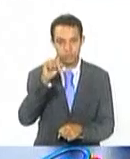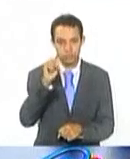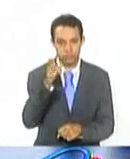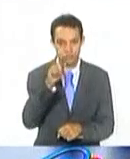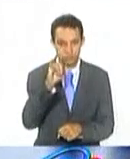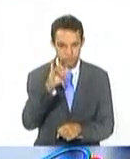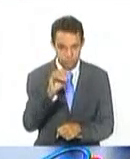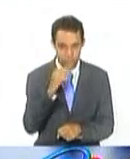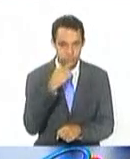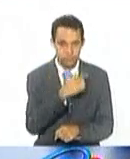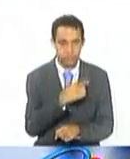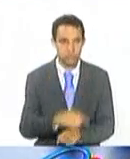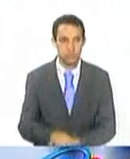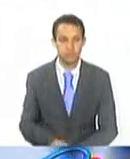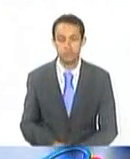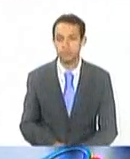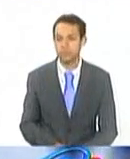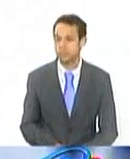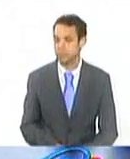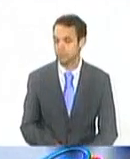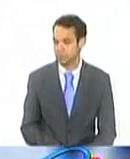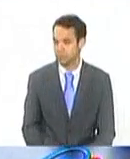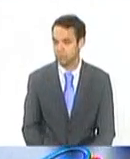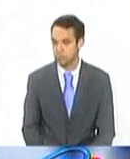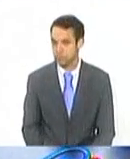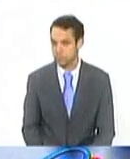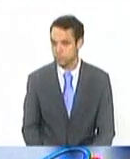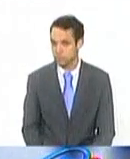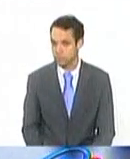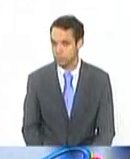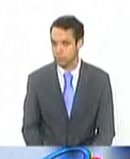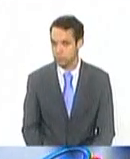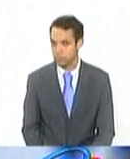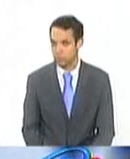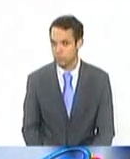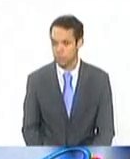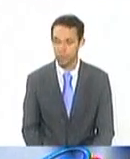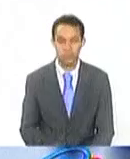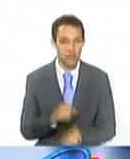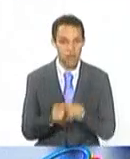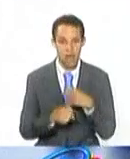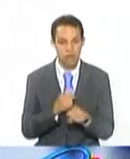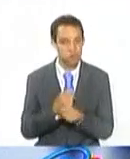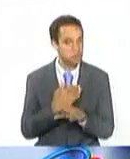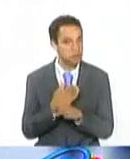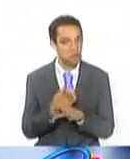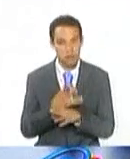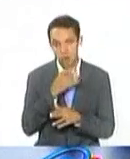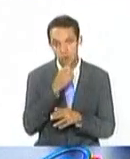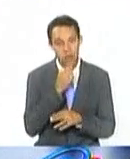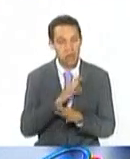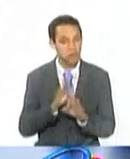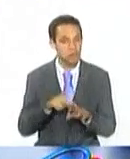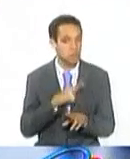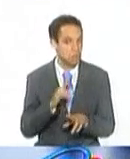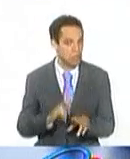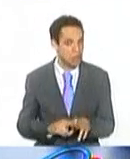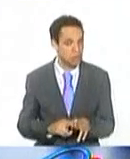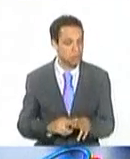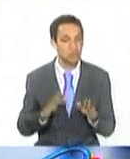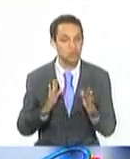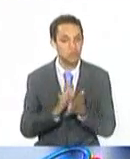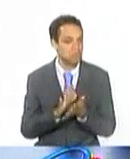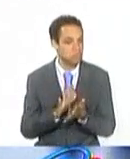tomarlo y cl de Magnesio no tiene problema con la edad usted